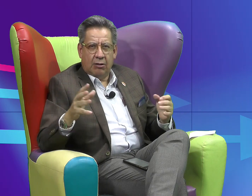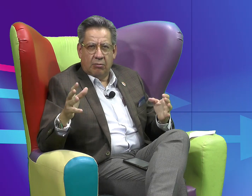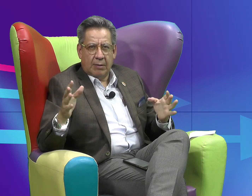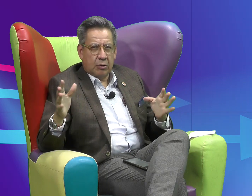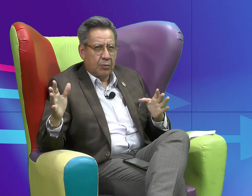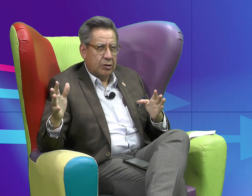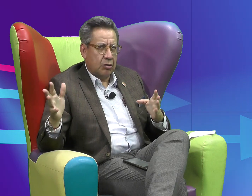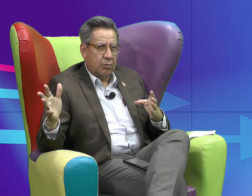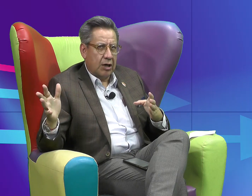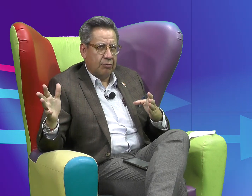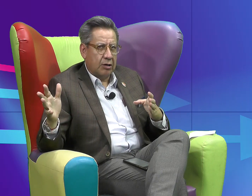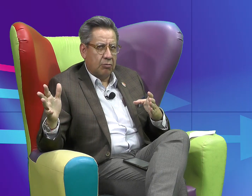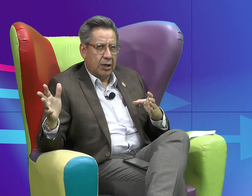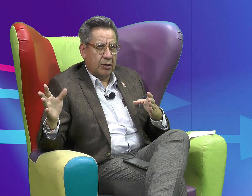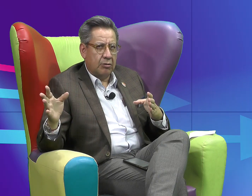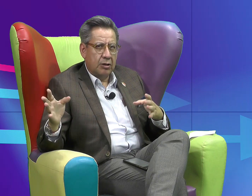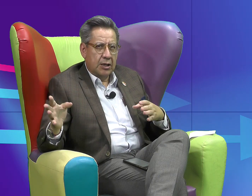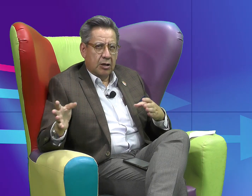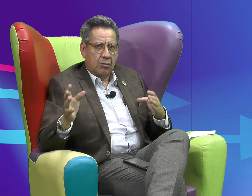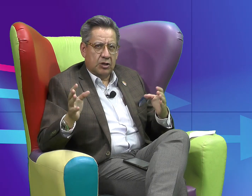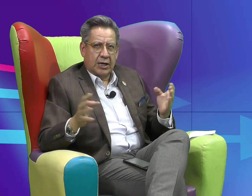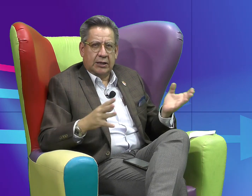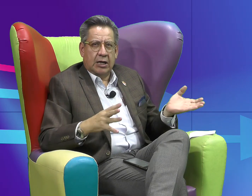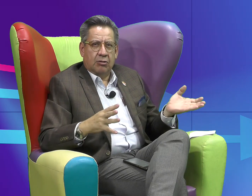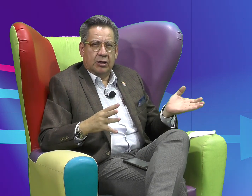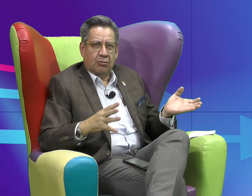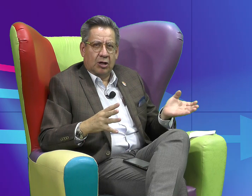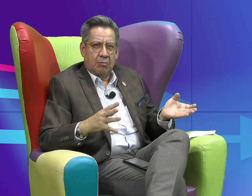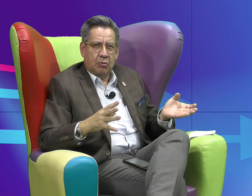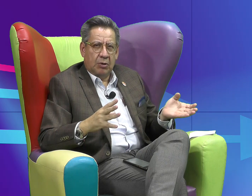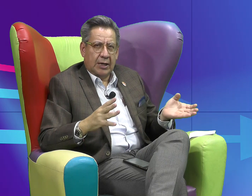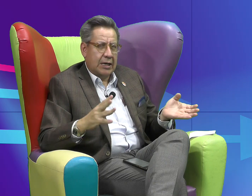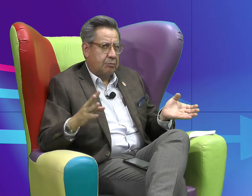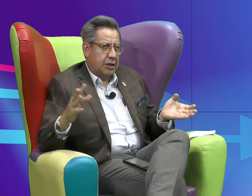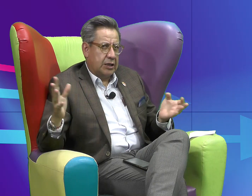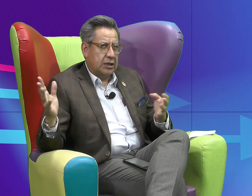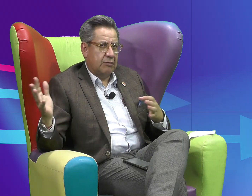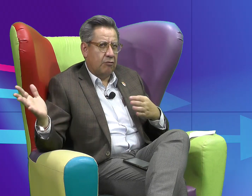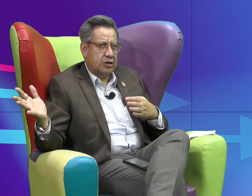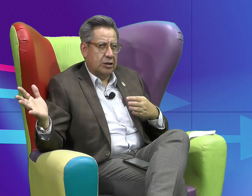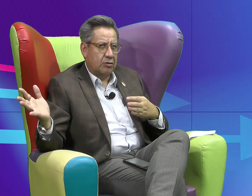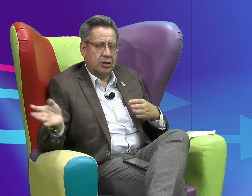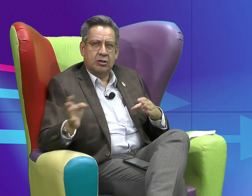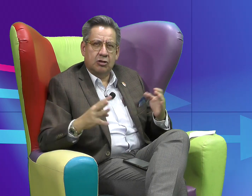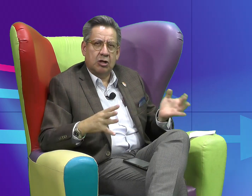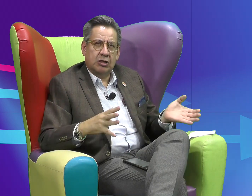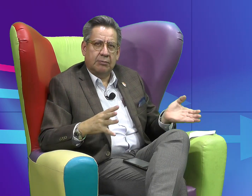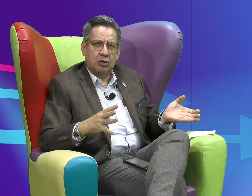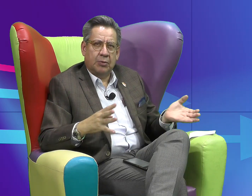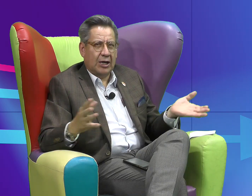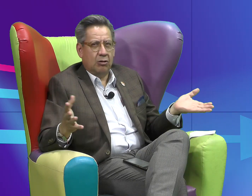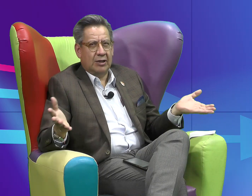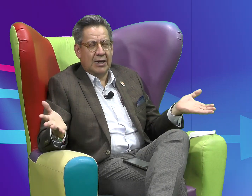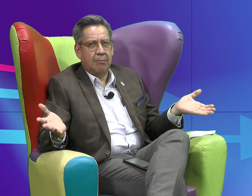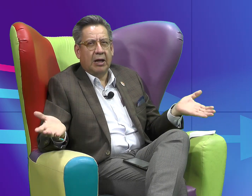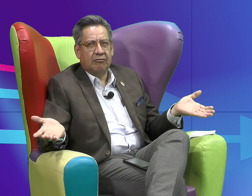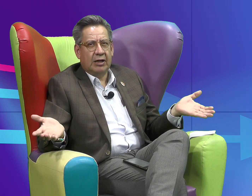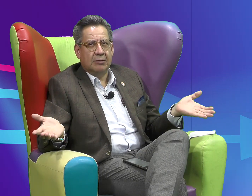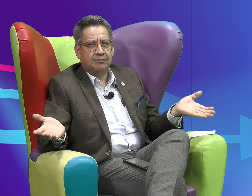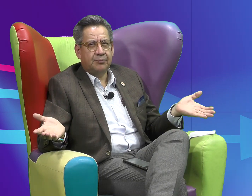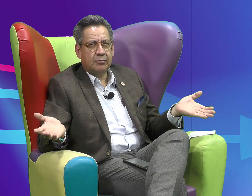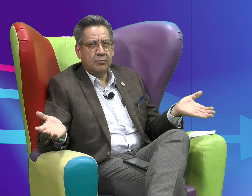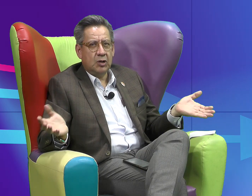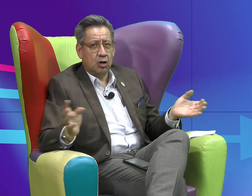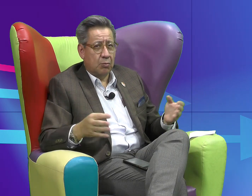A él lo había propuesto como jefe de gobierno, como secretario de Seguridad Pública, y el presidente Fox entonces no se lo aceptó porque no tenía